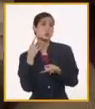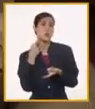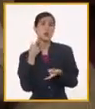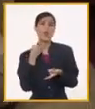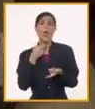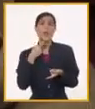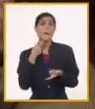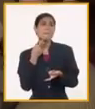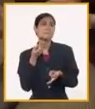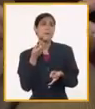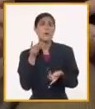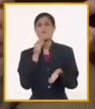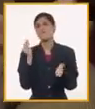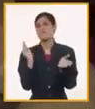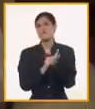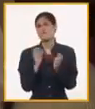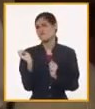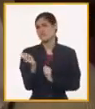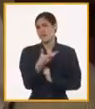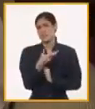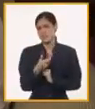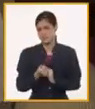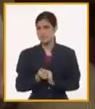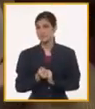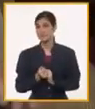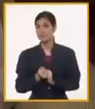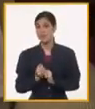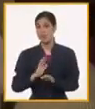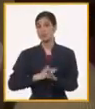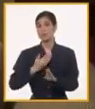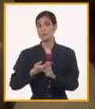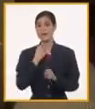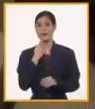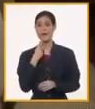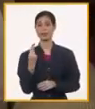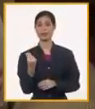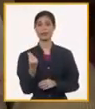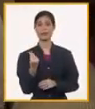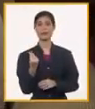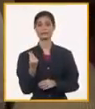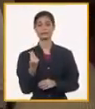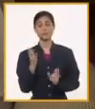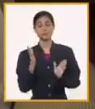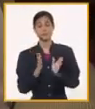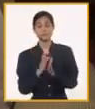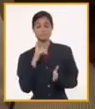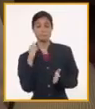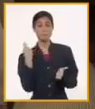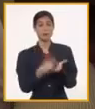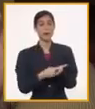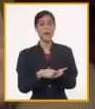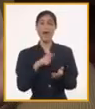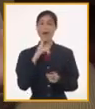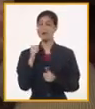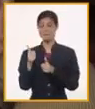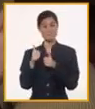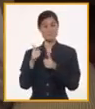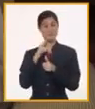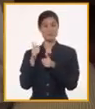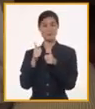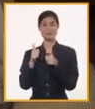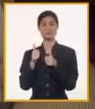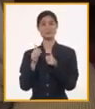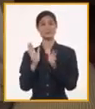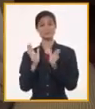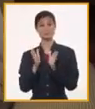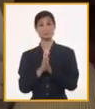fueran deficiencias y después, con dinero, se resolvía el problema. Pero bueno, había que tener, llevar los